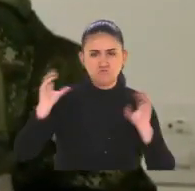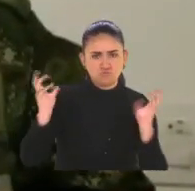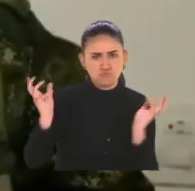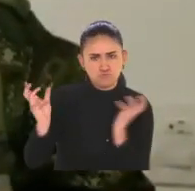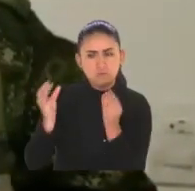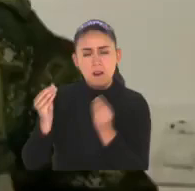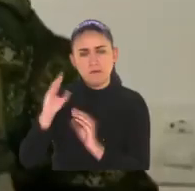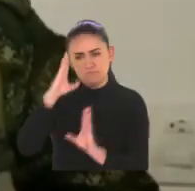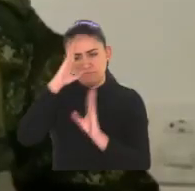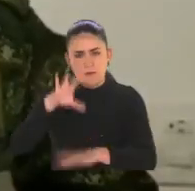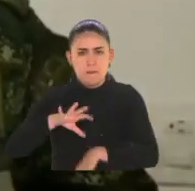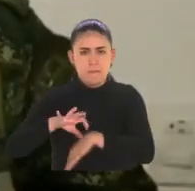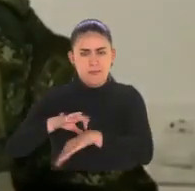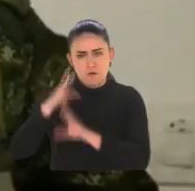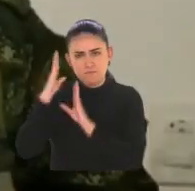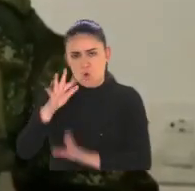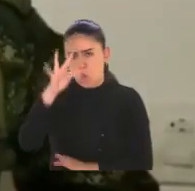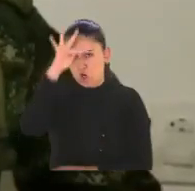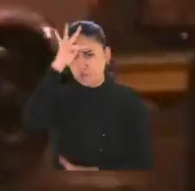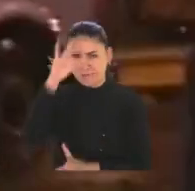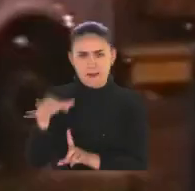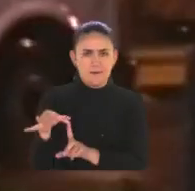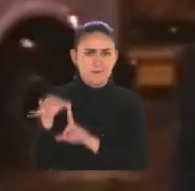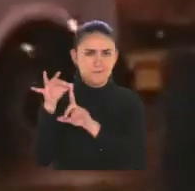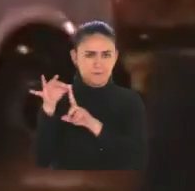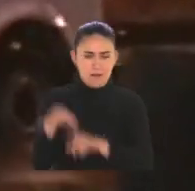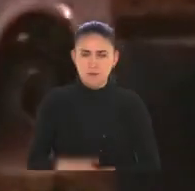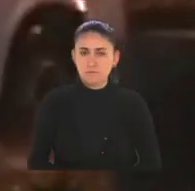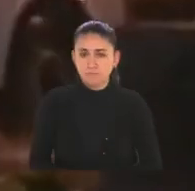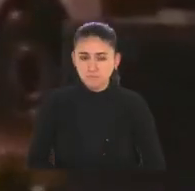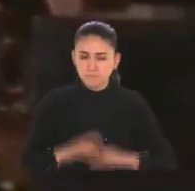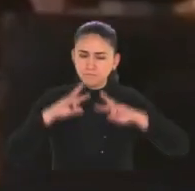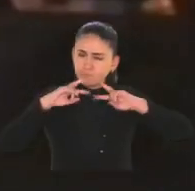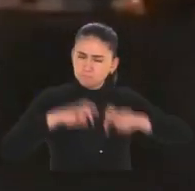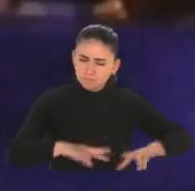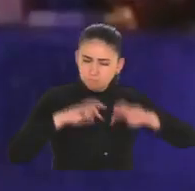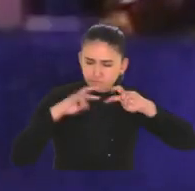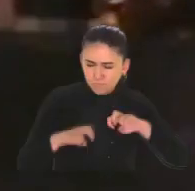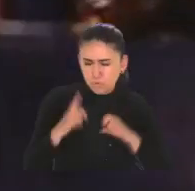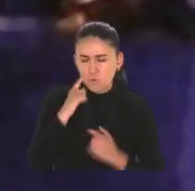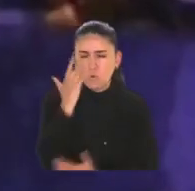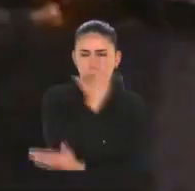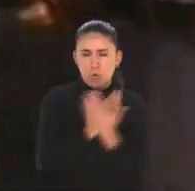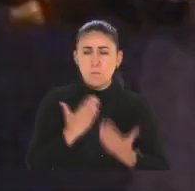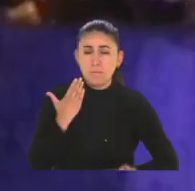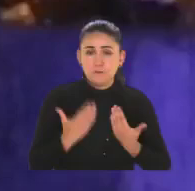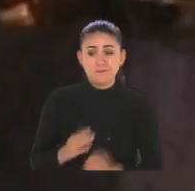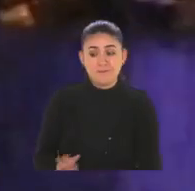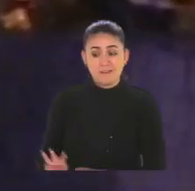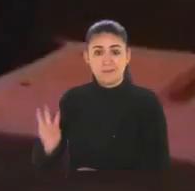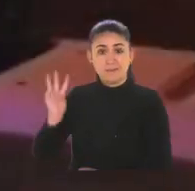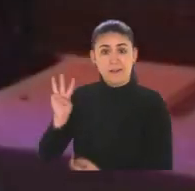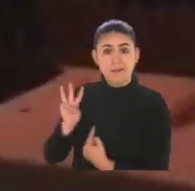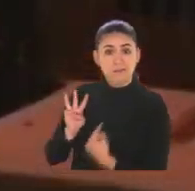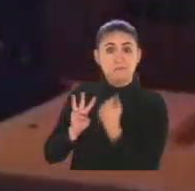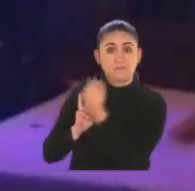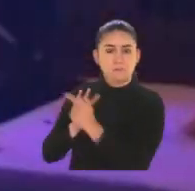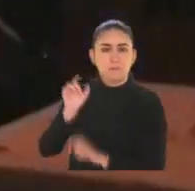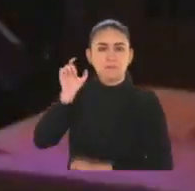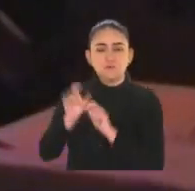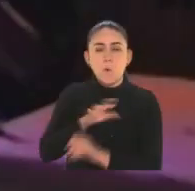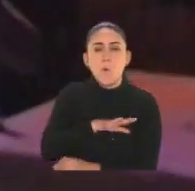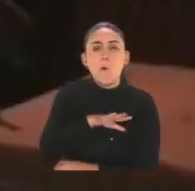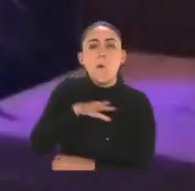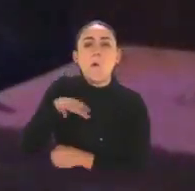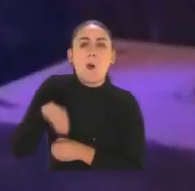su atención por hospital especializado. Las primeras investigaciones dicen que los tres presuntos delincuentes hacen parte